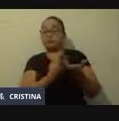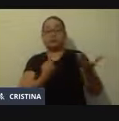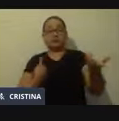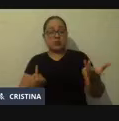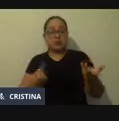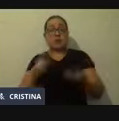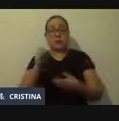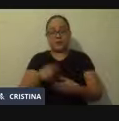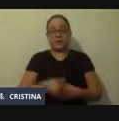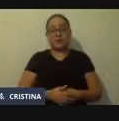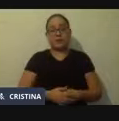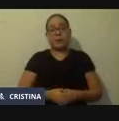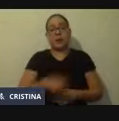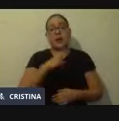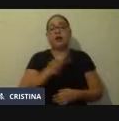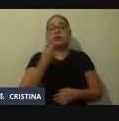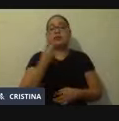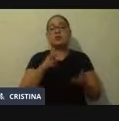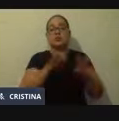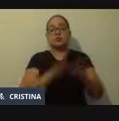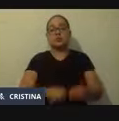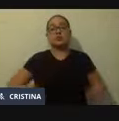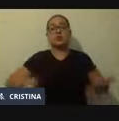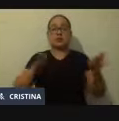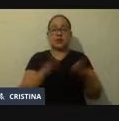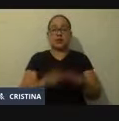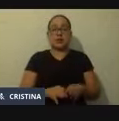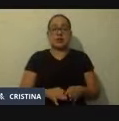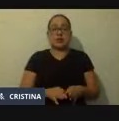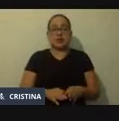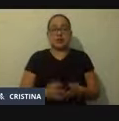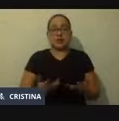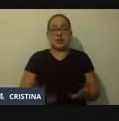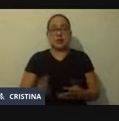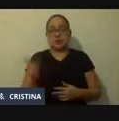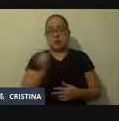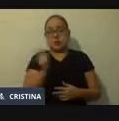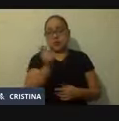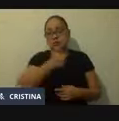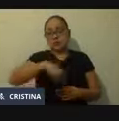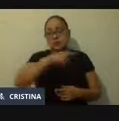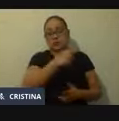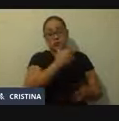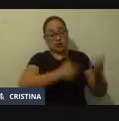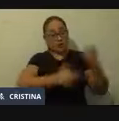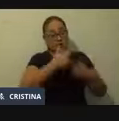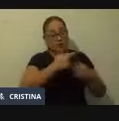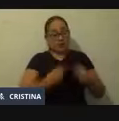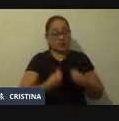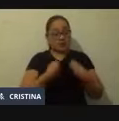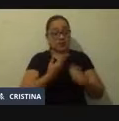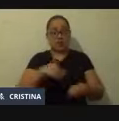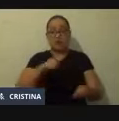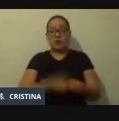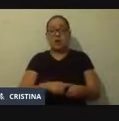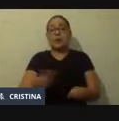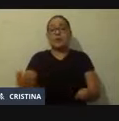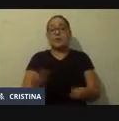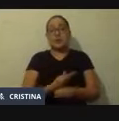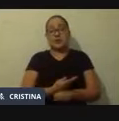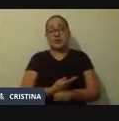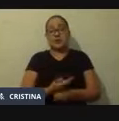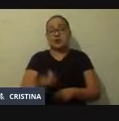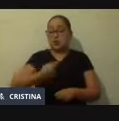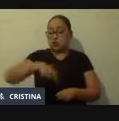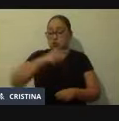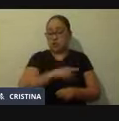muy importantes que van a suceder al regresar a la vida. La primera es que ya vamos a tener este antecedente